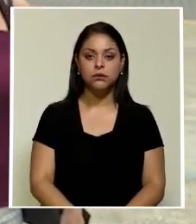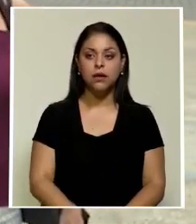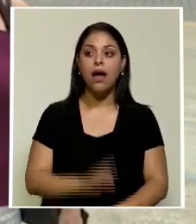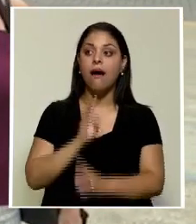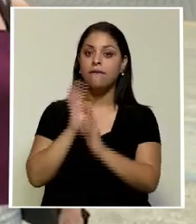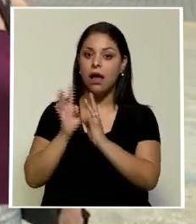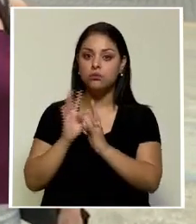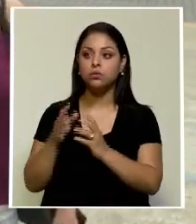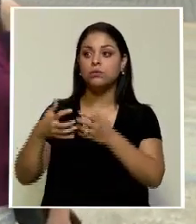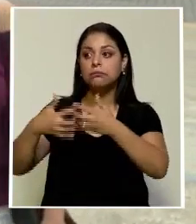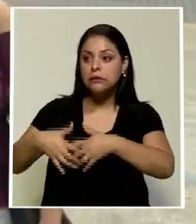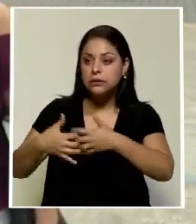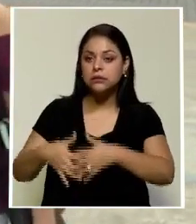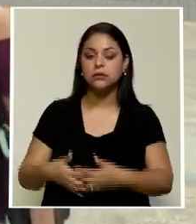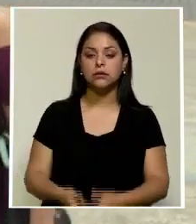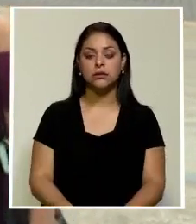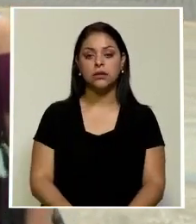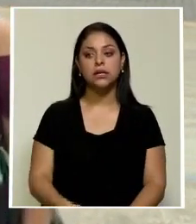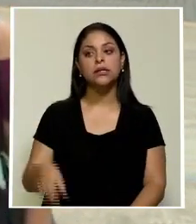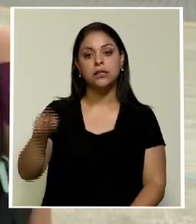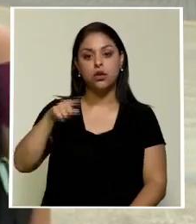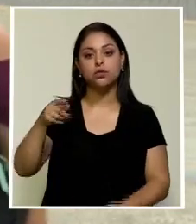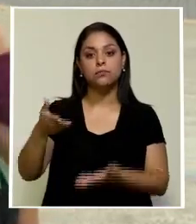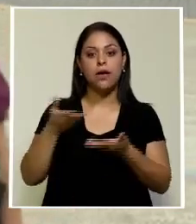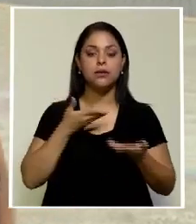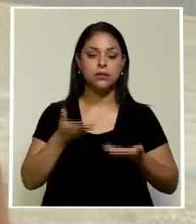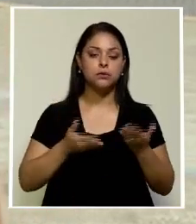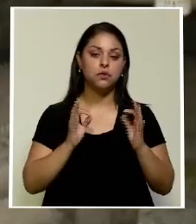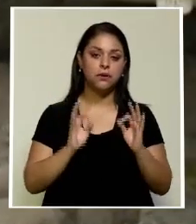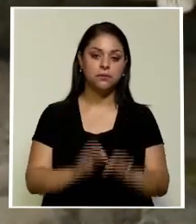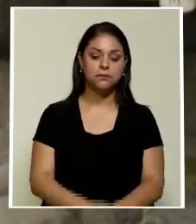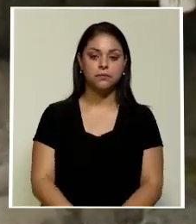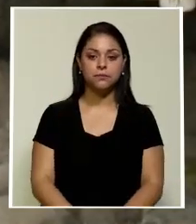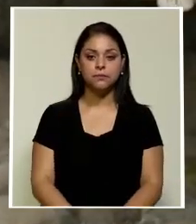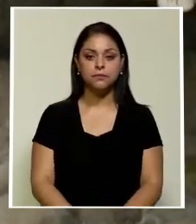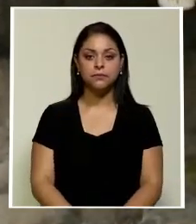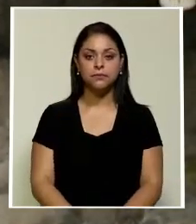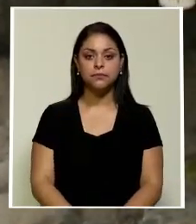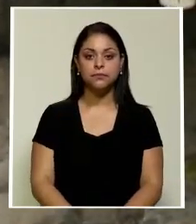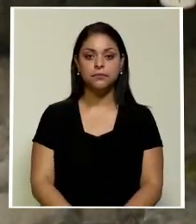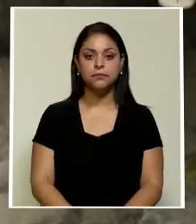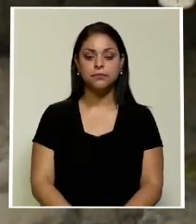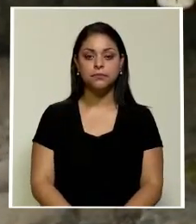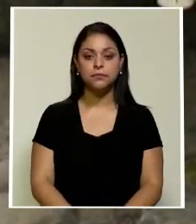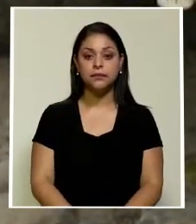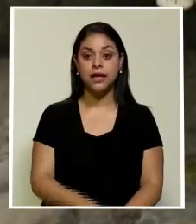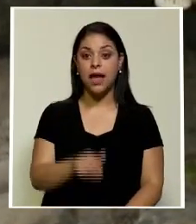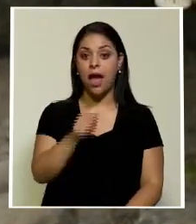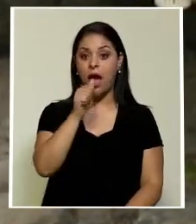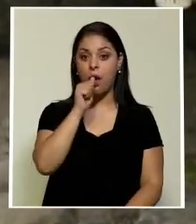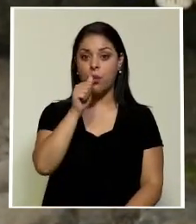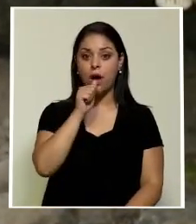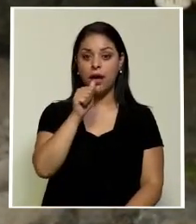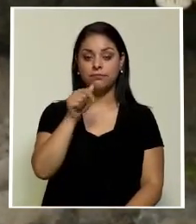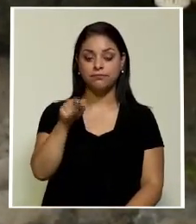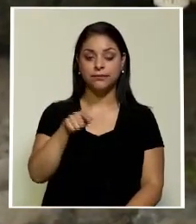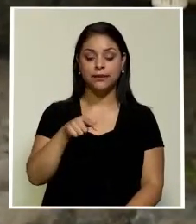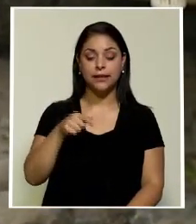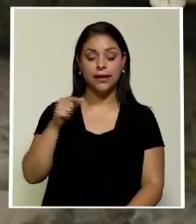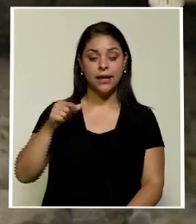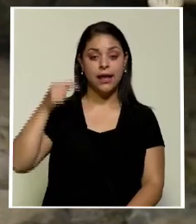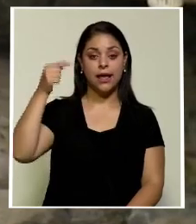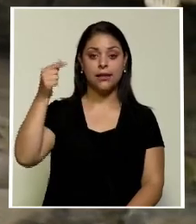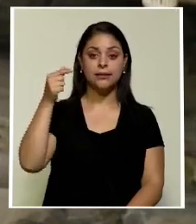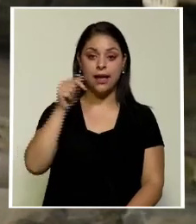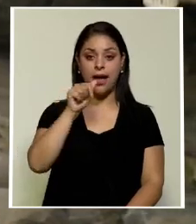conversamos con las compañías y ellos nos dan el servicio bien. El intendente de agua de la ARECEP, Marco Cordero, recomendó a las